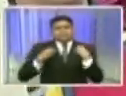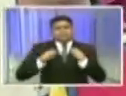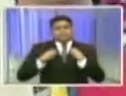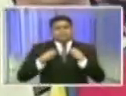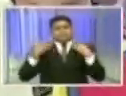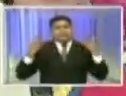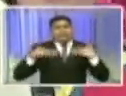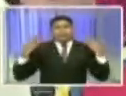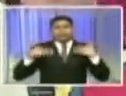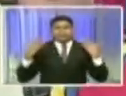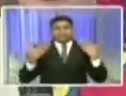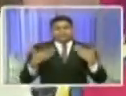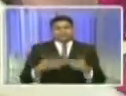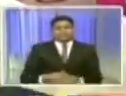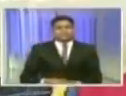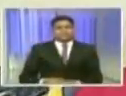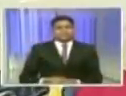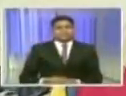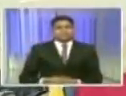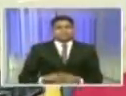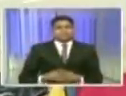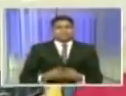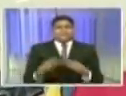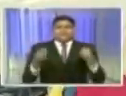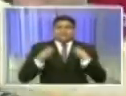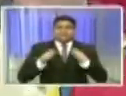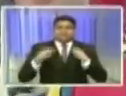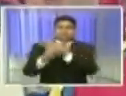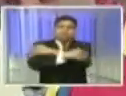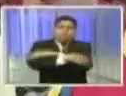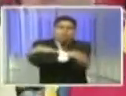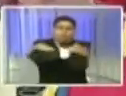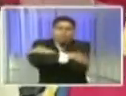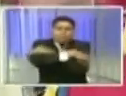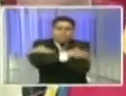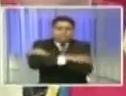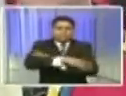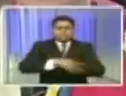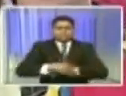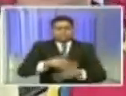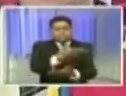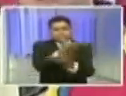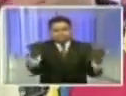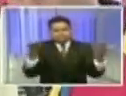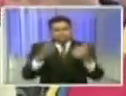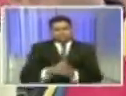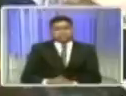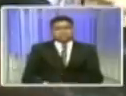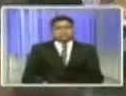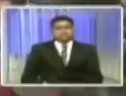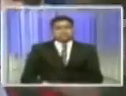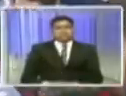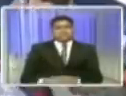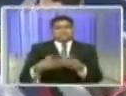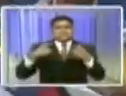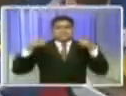alegría! ¡Que viva los abrazos entre nosotros! ¡Chávez vive!